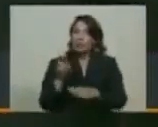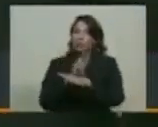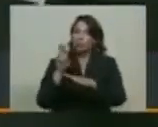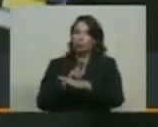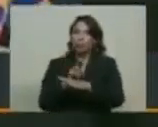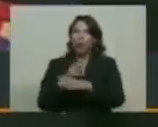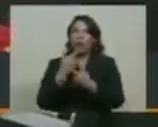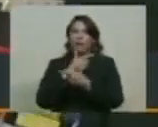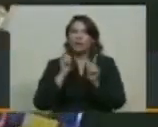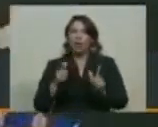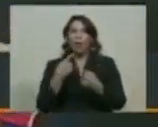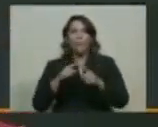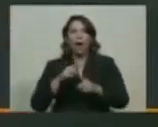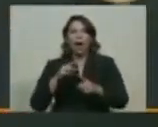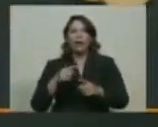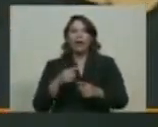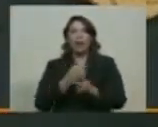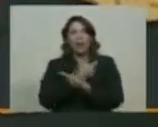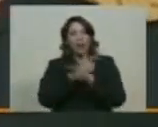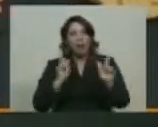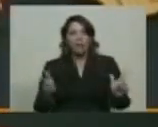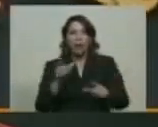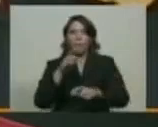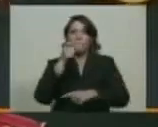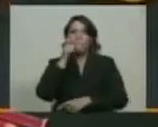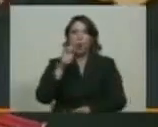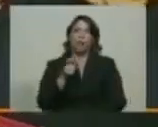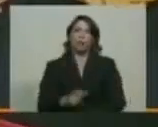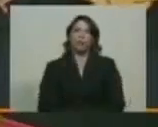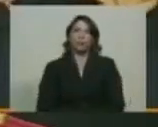república. Cuando le entregué la espada,